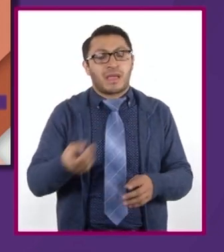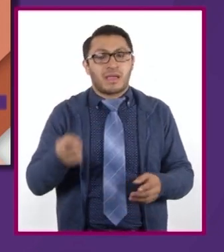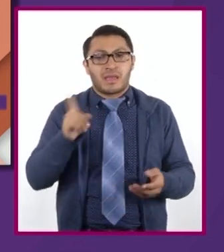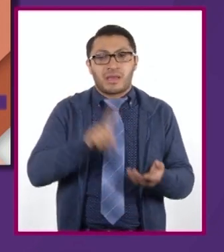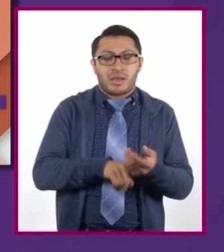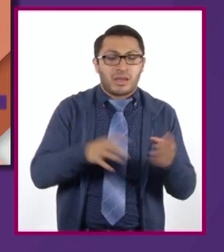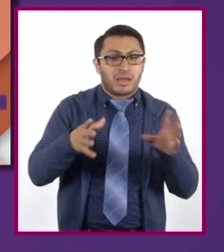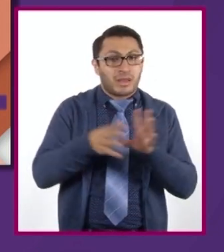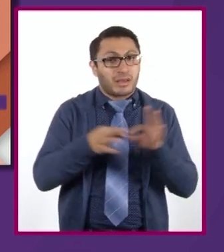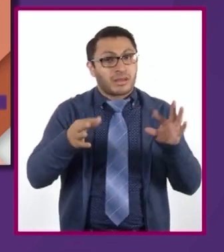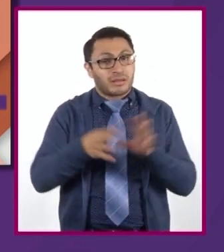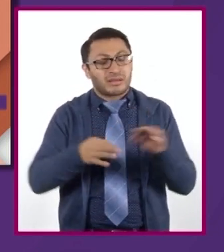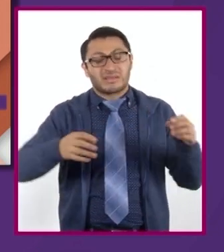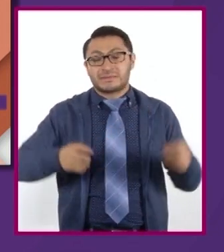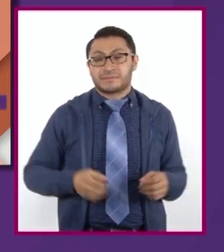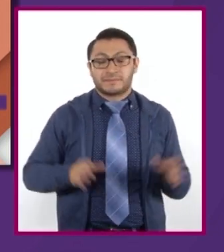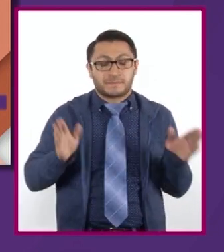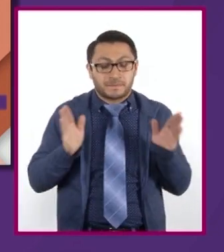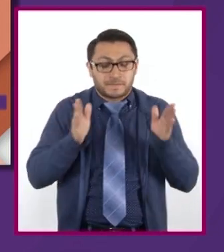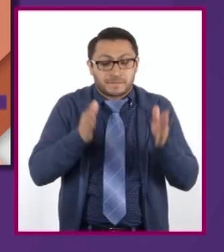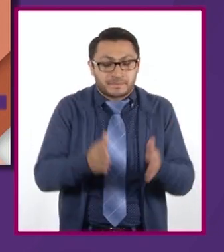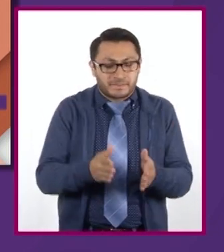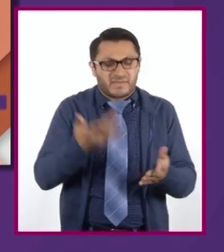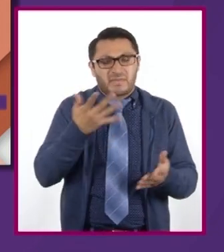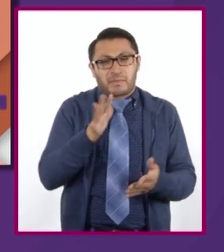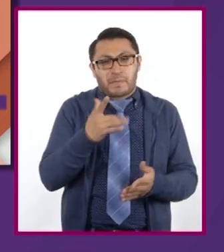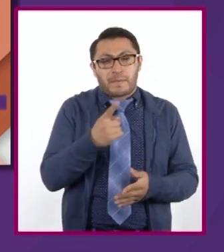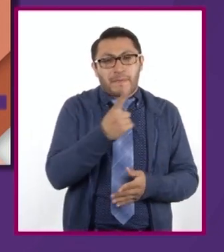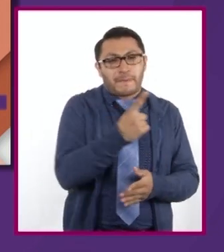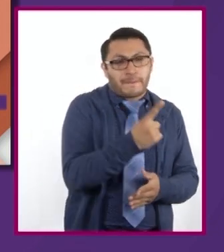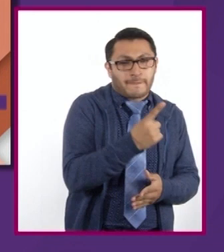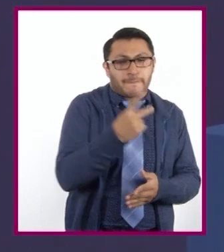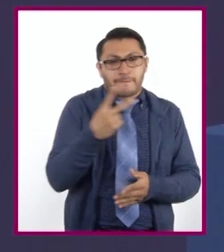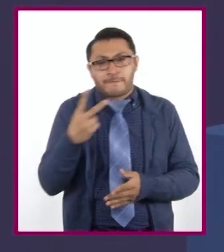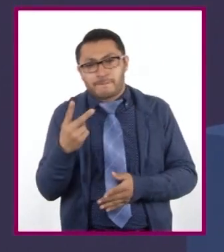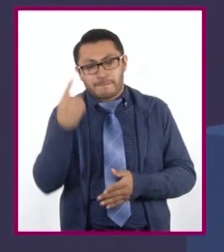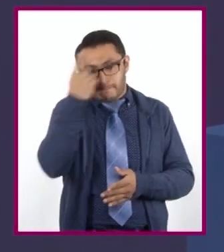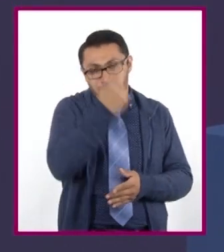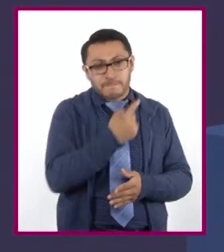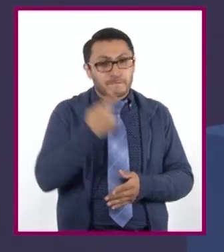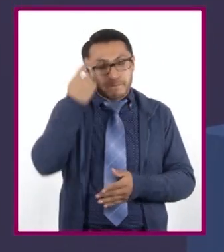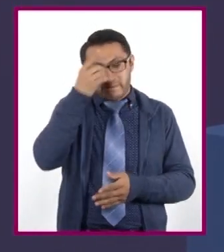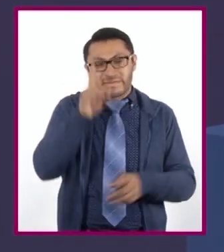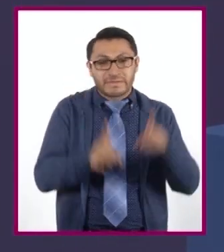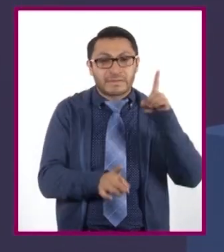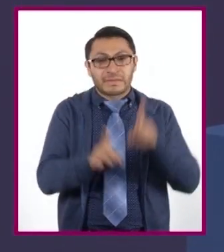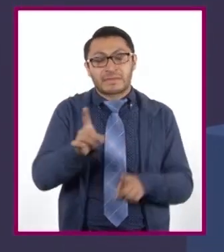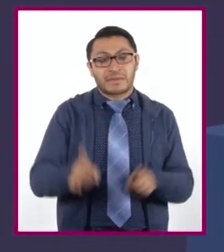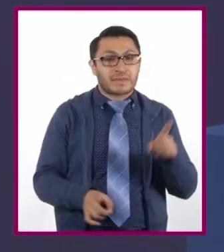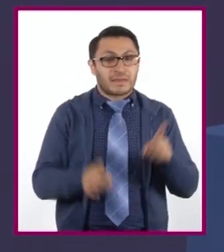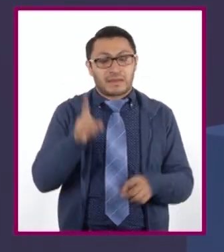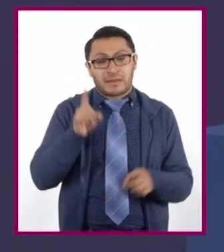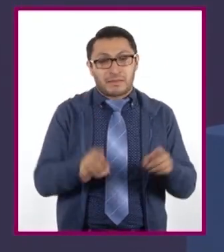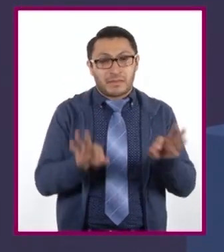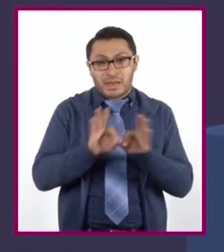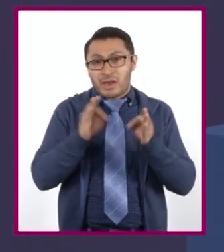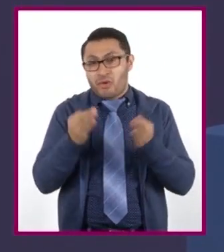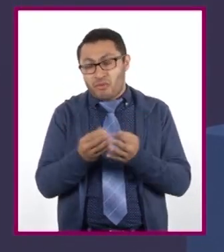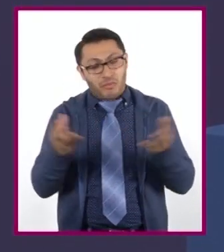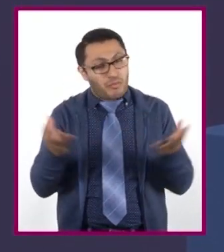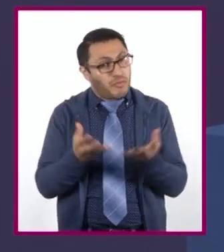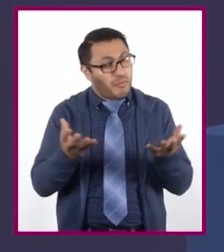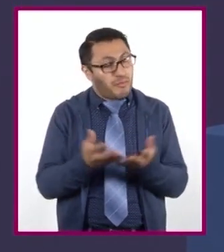definir. Un panel dura por lo general entre 1 o 2 horas, de acuerdo con el medio por el que se lleve a cabo el